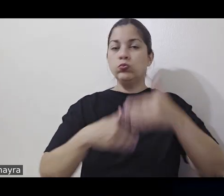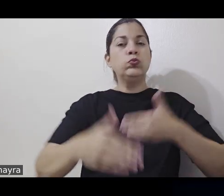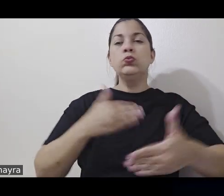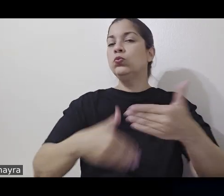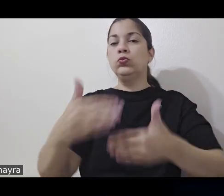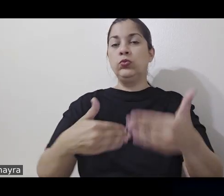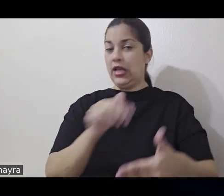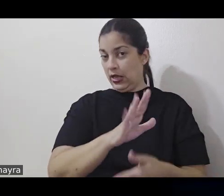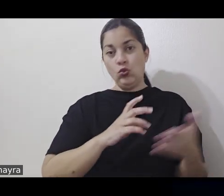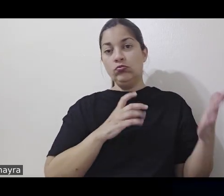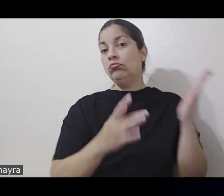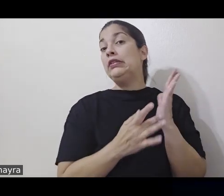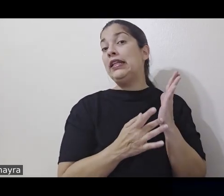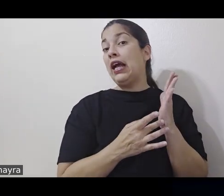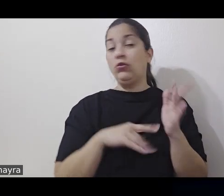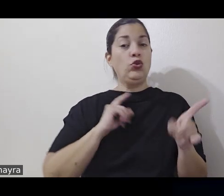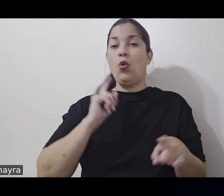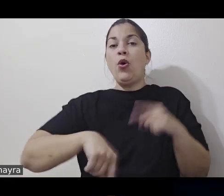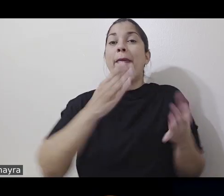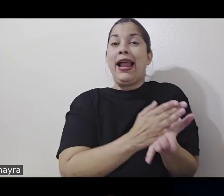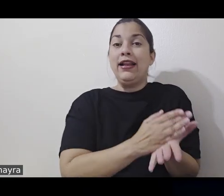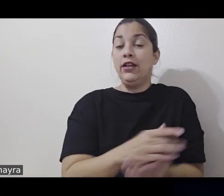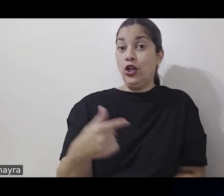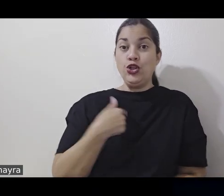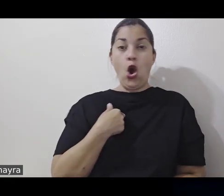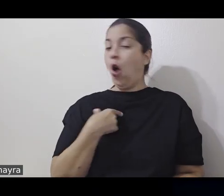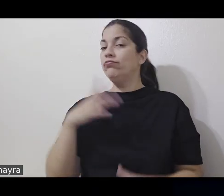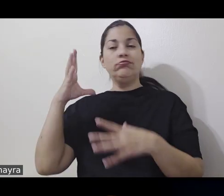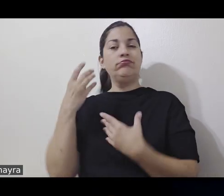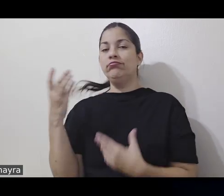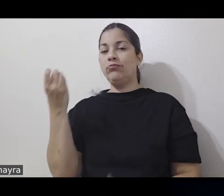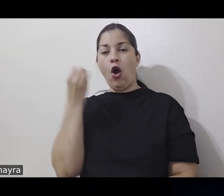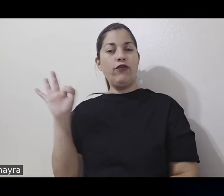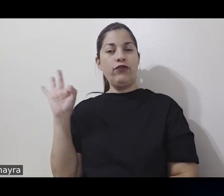producir lo que fuera, pero ella no podía detenerse. Yo fui que me apagué.